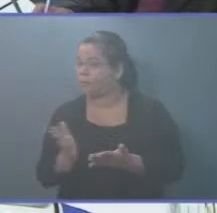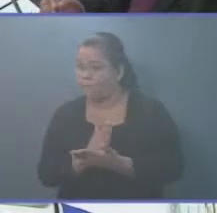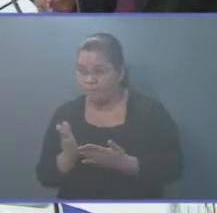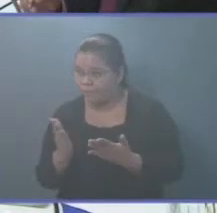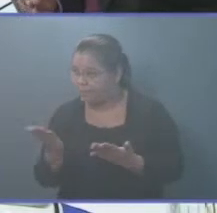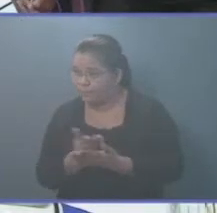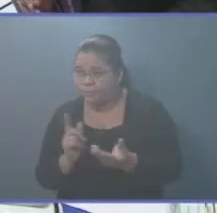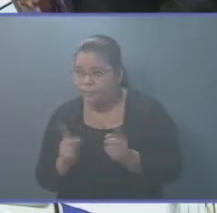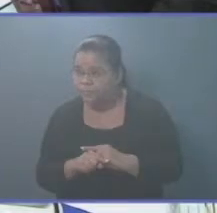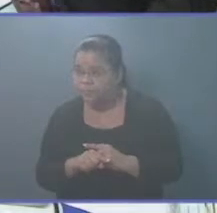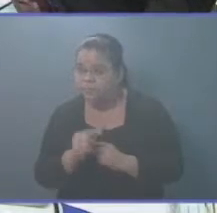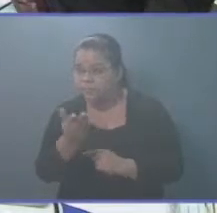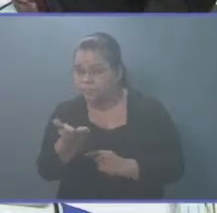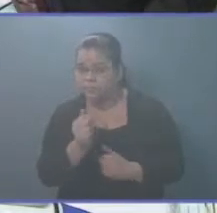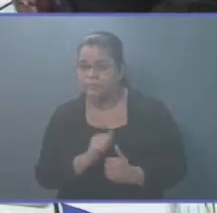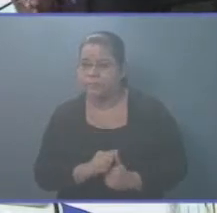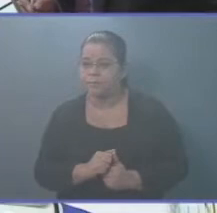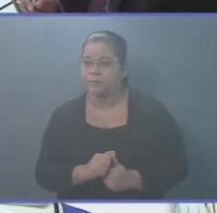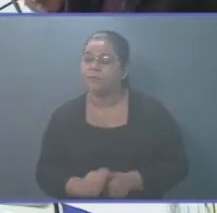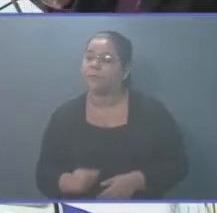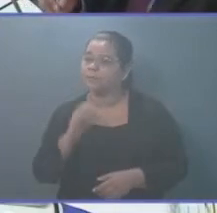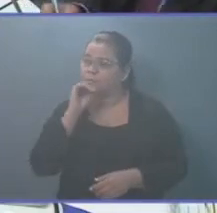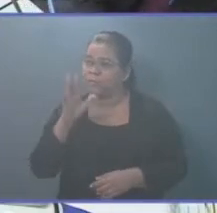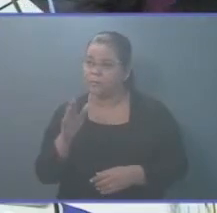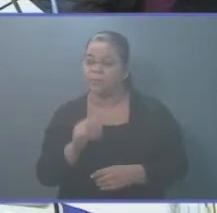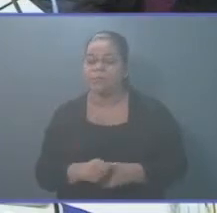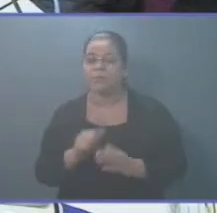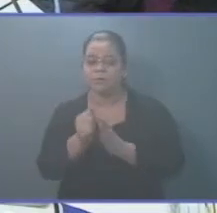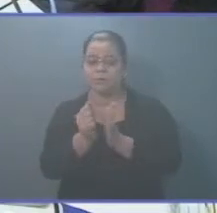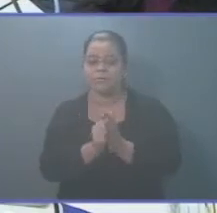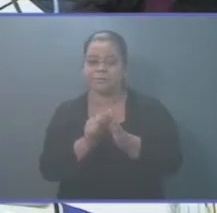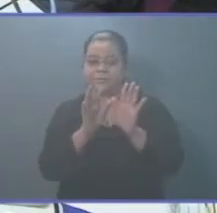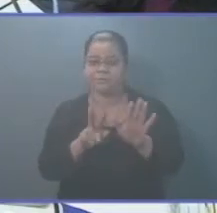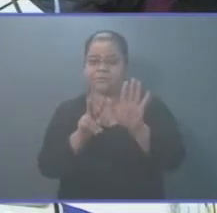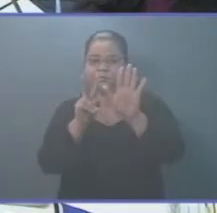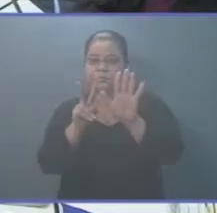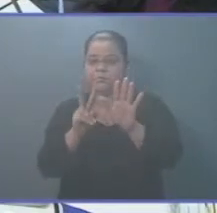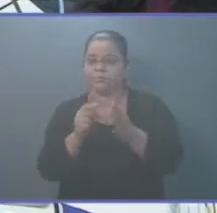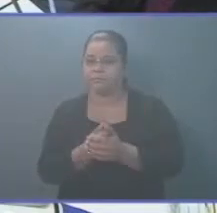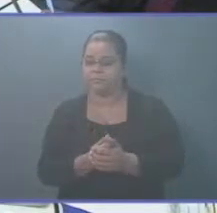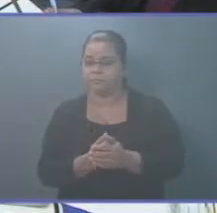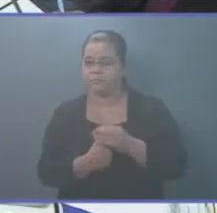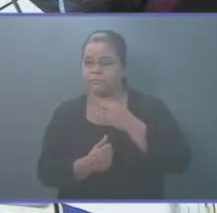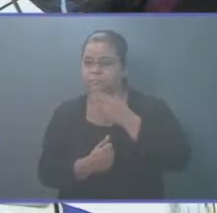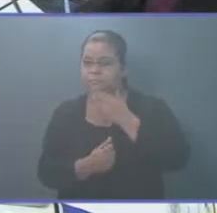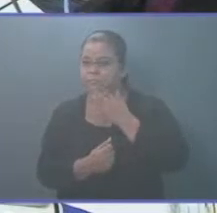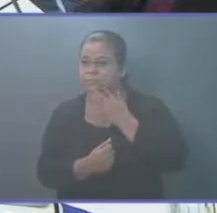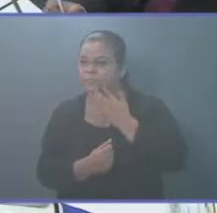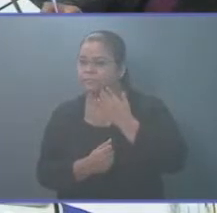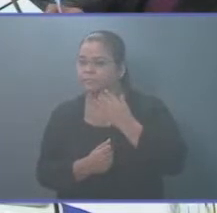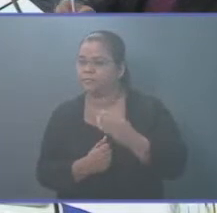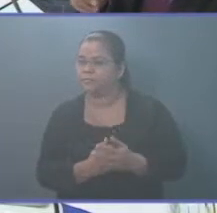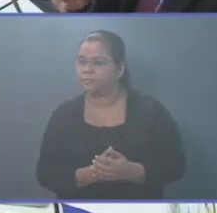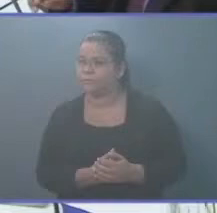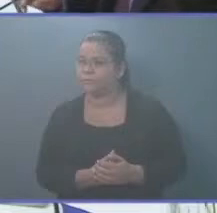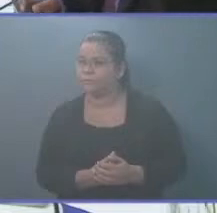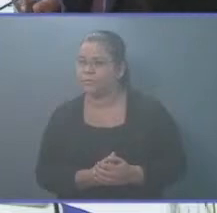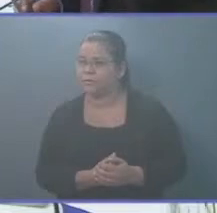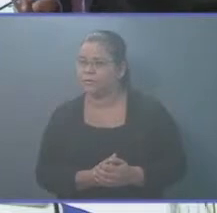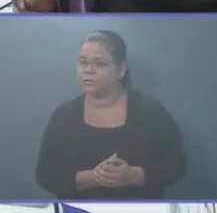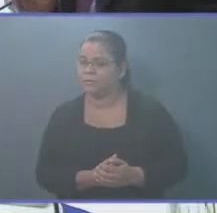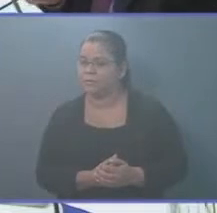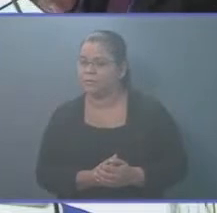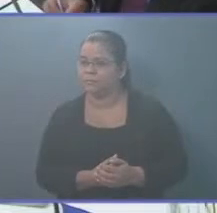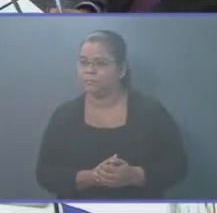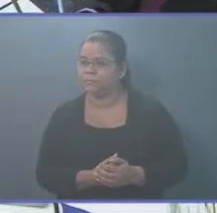licenciada? No. Extinción de dominio, artículo 17. Señores diputados. ¿No